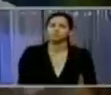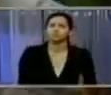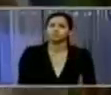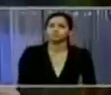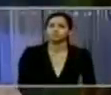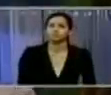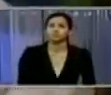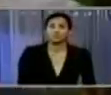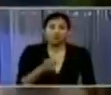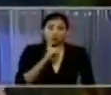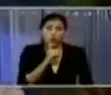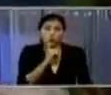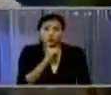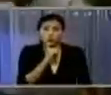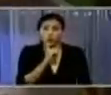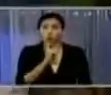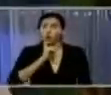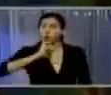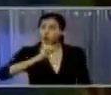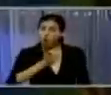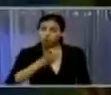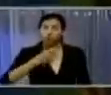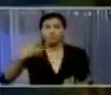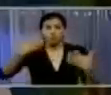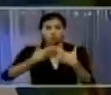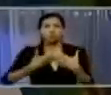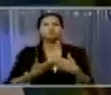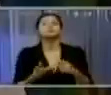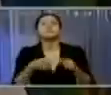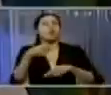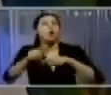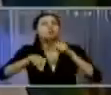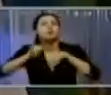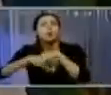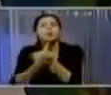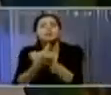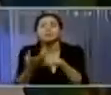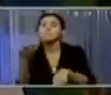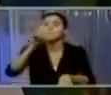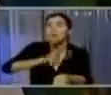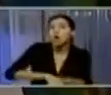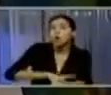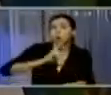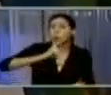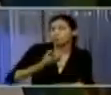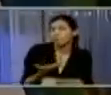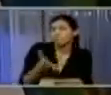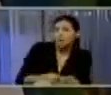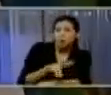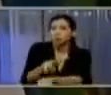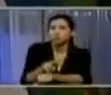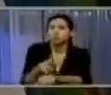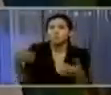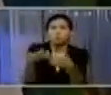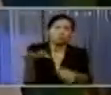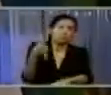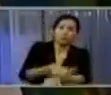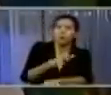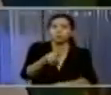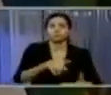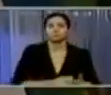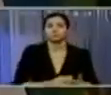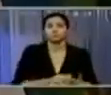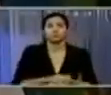traer más terrorismo y más odio y más violencia. La fórmula de Venezuela es solidaridad,